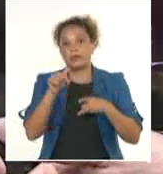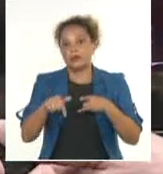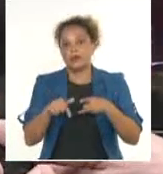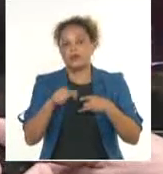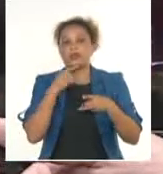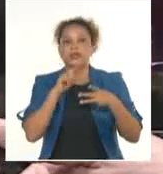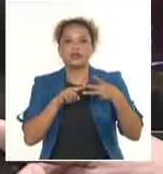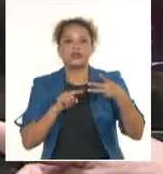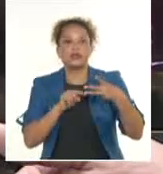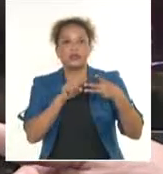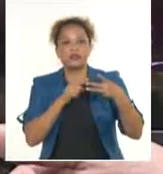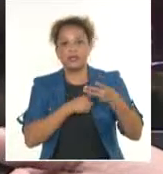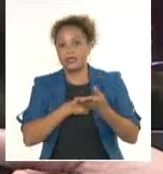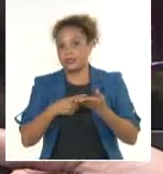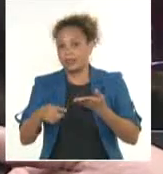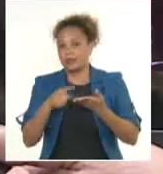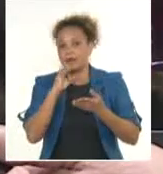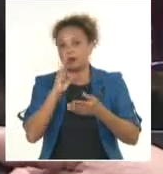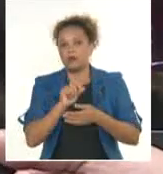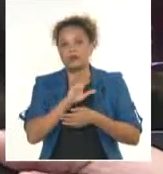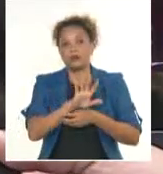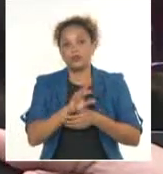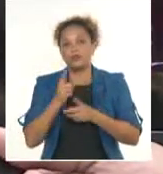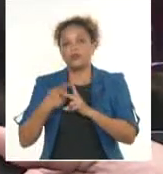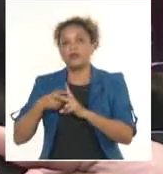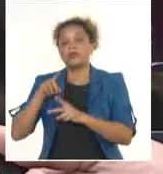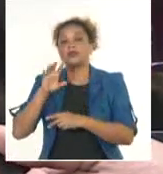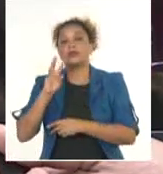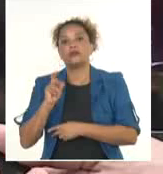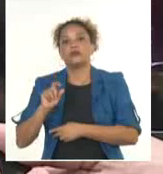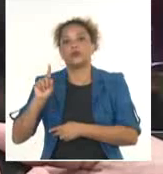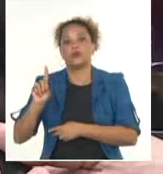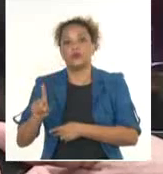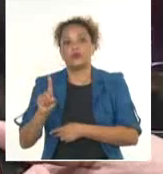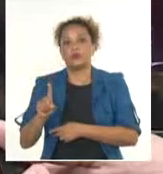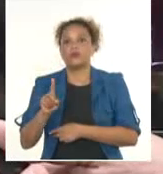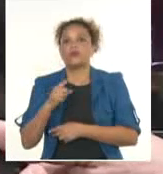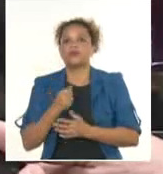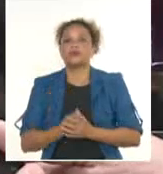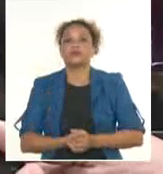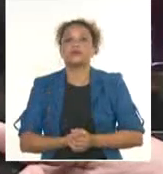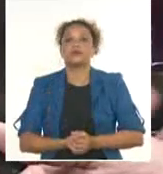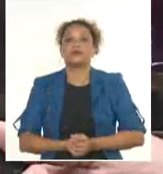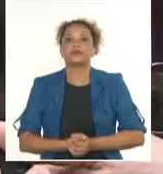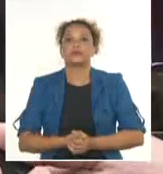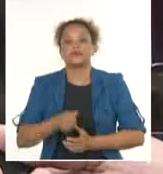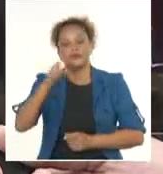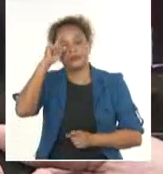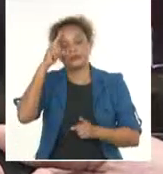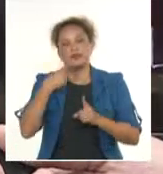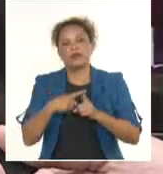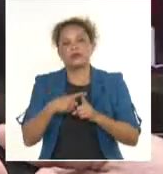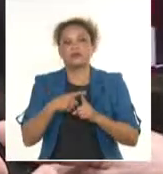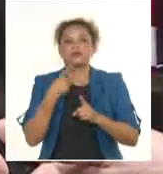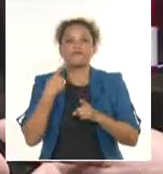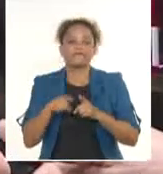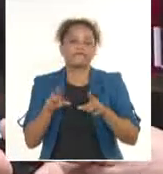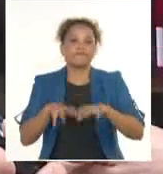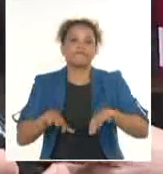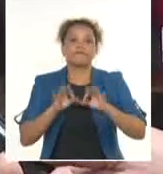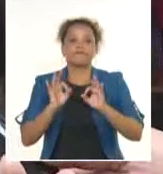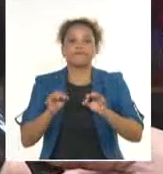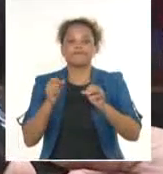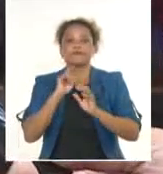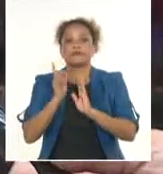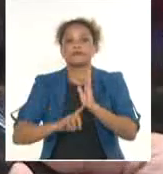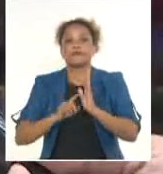dos en el transcurso de la semana, que es la unidad número 5 de Mariel y la unidad número 1 de la termoeléctrica de Santa Cruz. Entonces, esa es la condición que tenemos para el día de hoy: